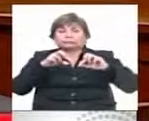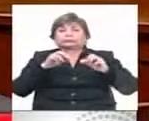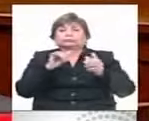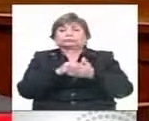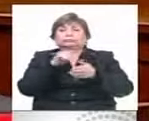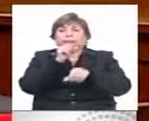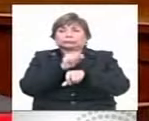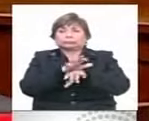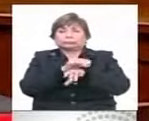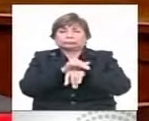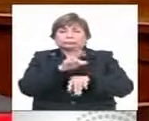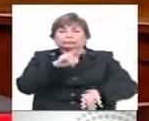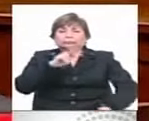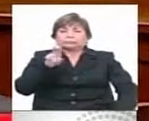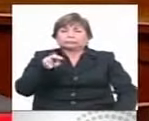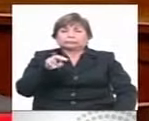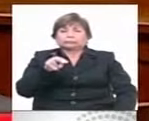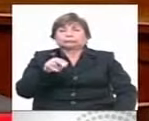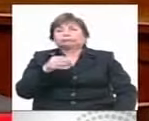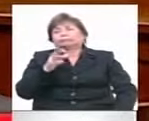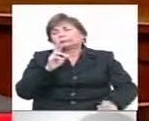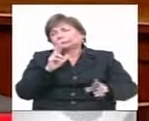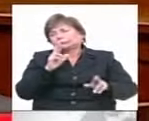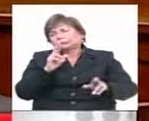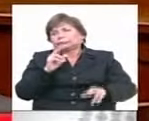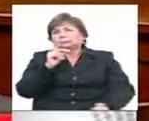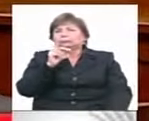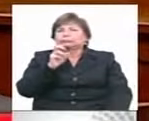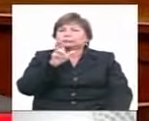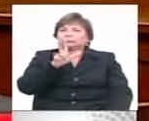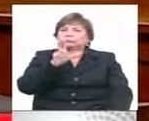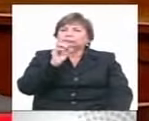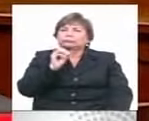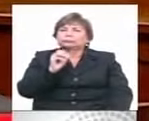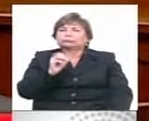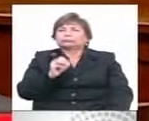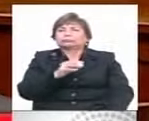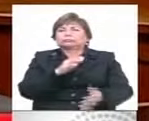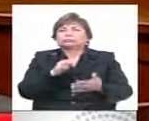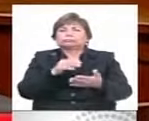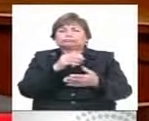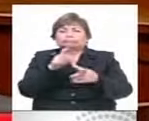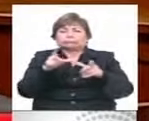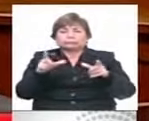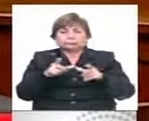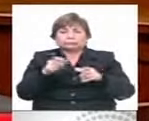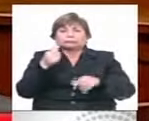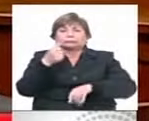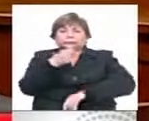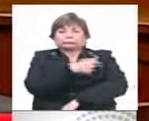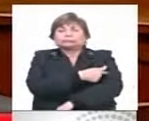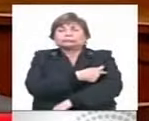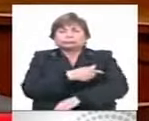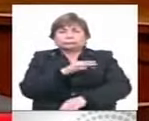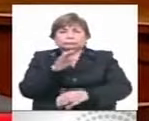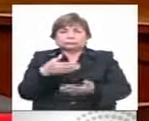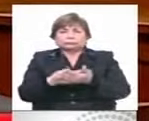julio del 2022 contemos con 130 centros de vacunación a nivel